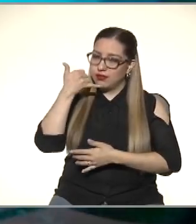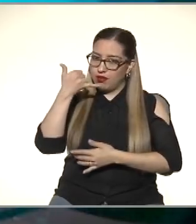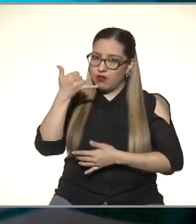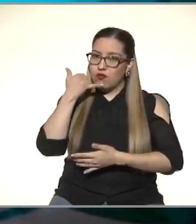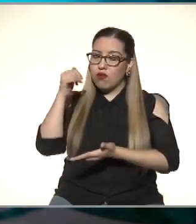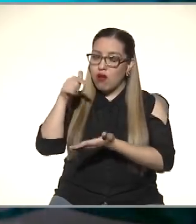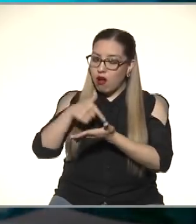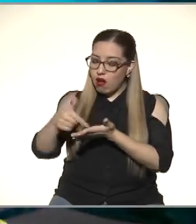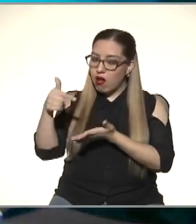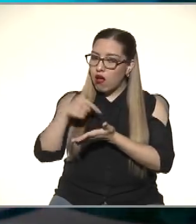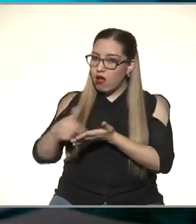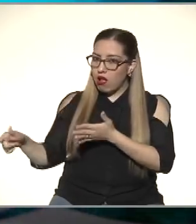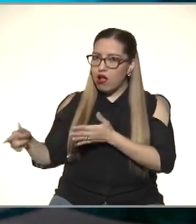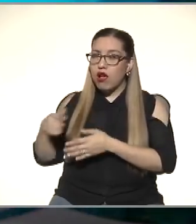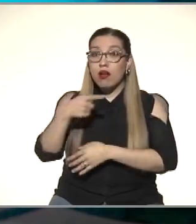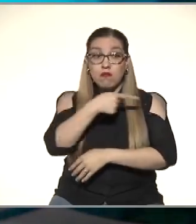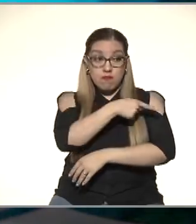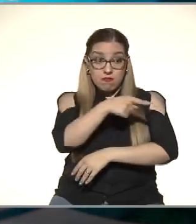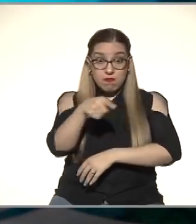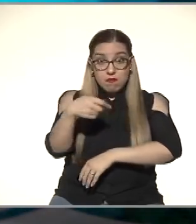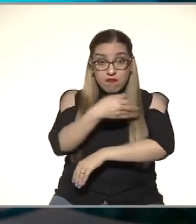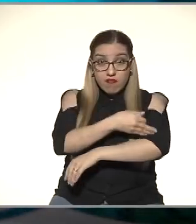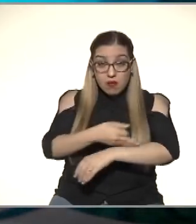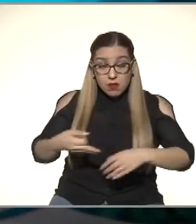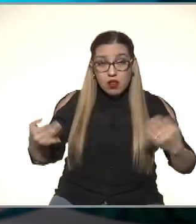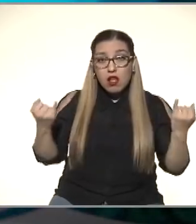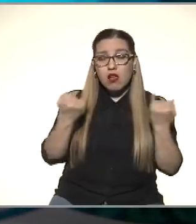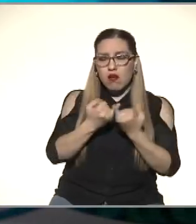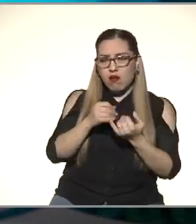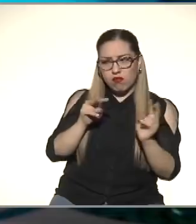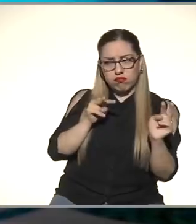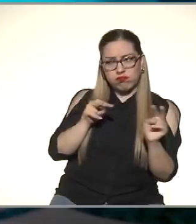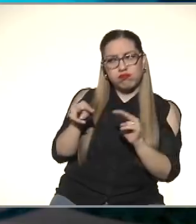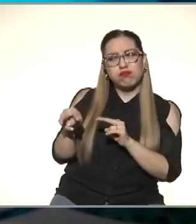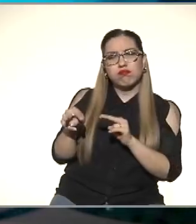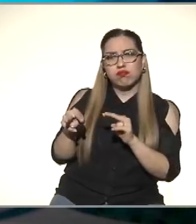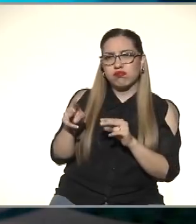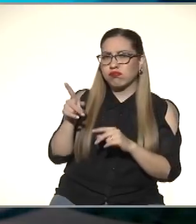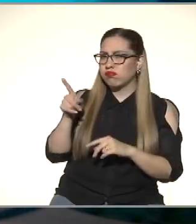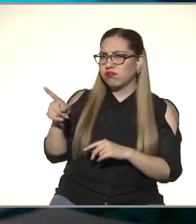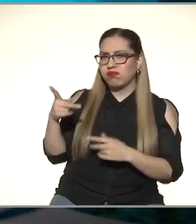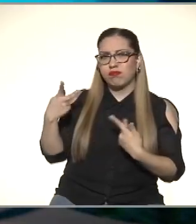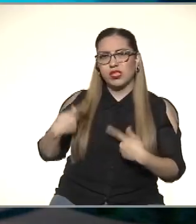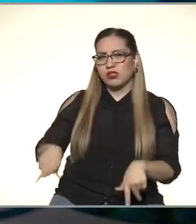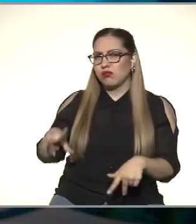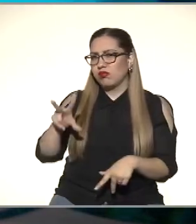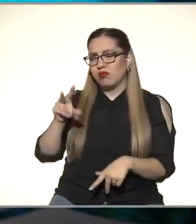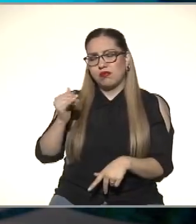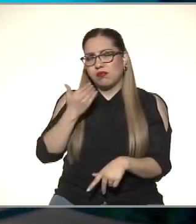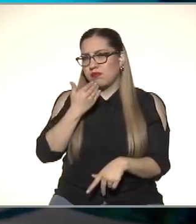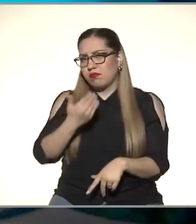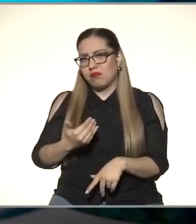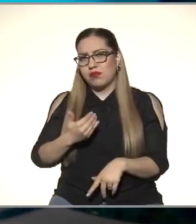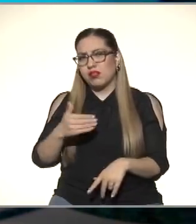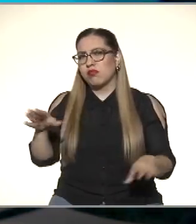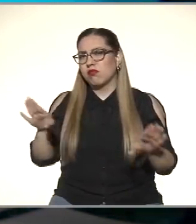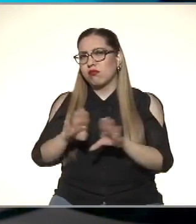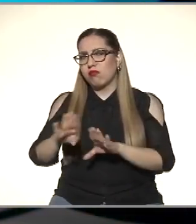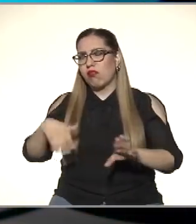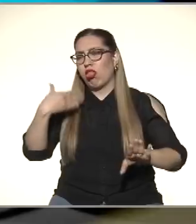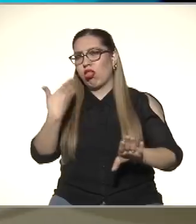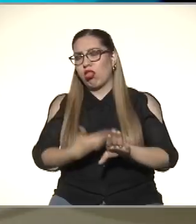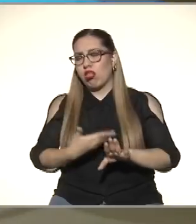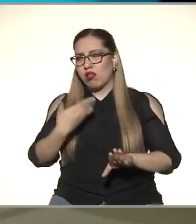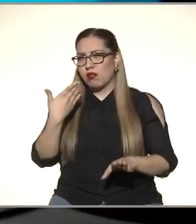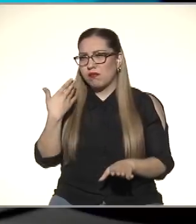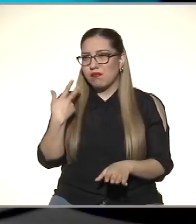Y mi familia pues también se dio cuenta de todo eso y mi mamá me decía, pues es que es una persona que no te conviene, ¿por qué te aferras tanto a él? Pero